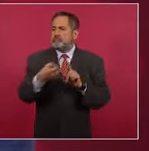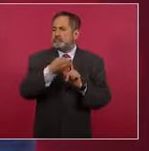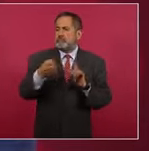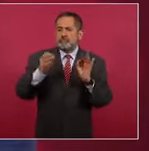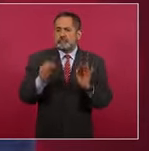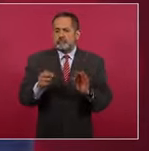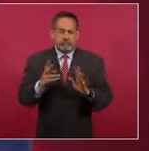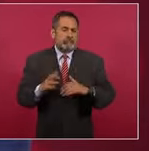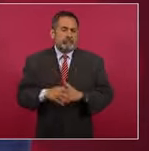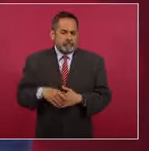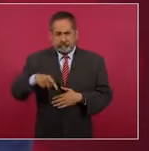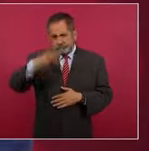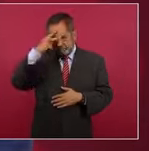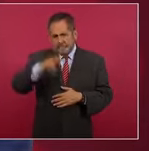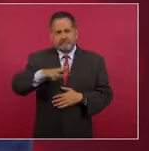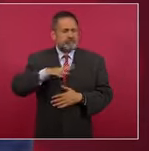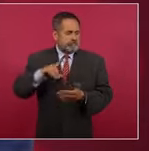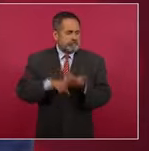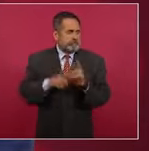que existe en México.